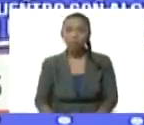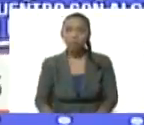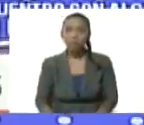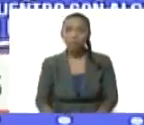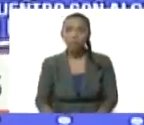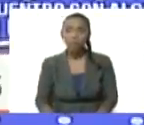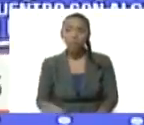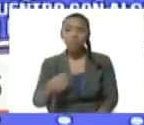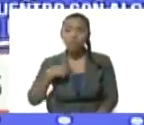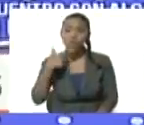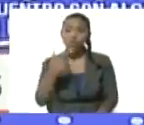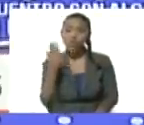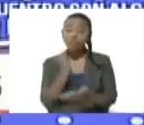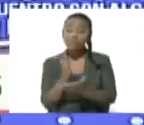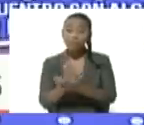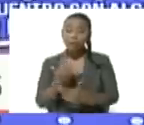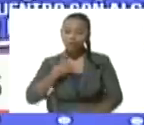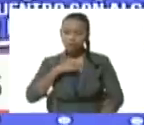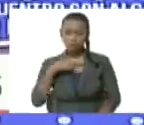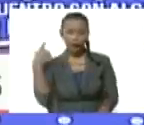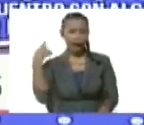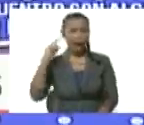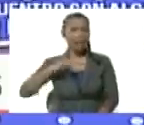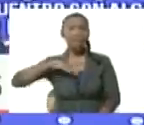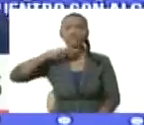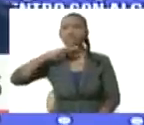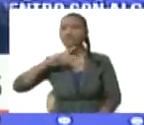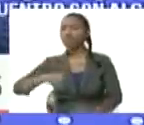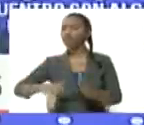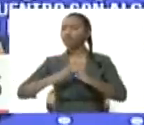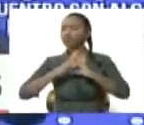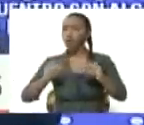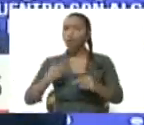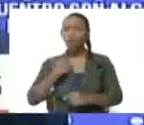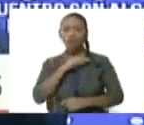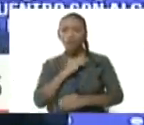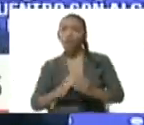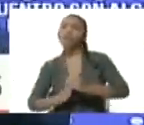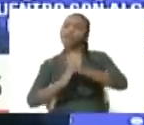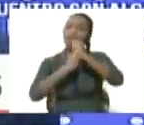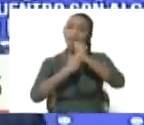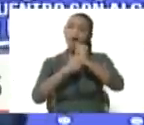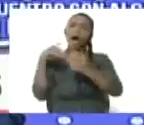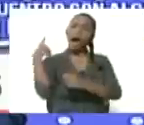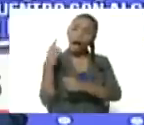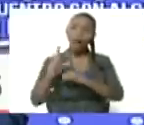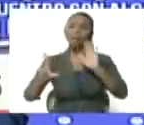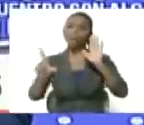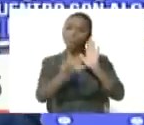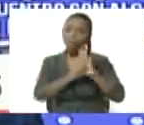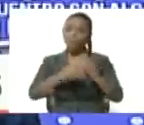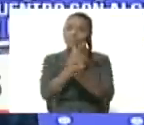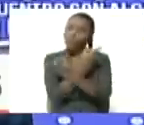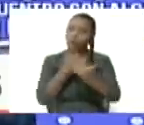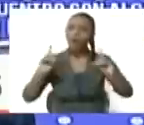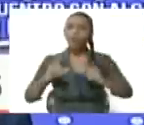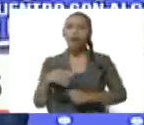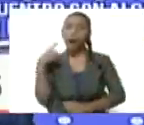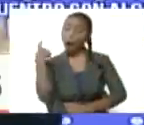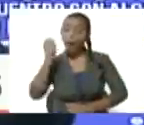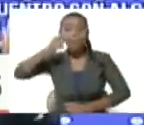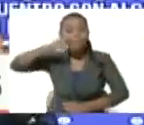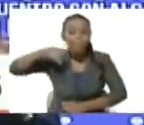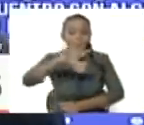Yo digo siempre, lo tenemos todo, tenemos el proyecto de país, tenemos el liderazgo, tenemos la legitimidad democrática, tenemos al